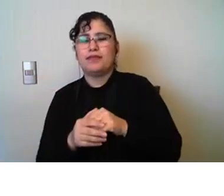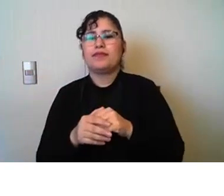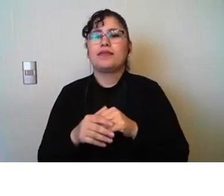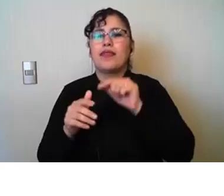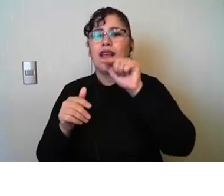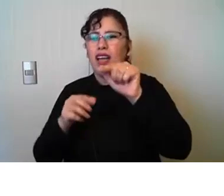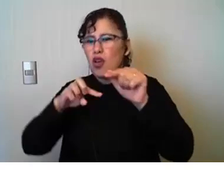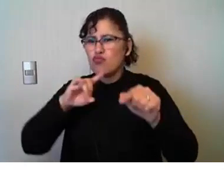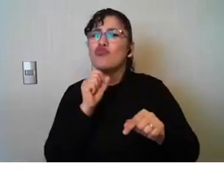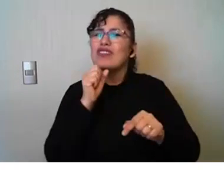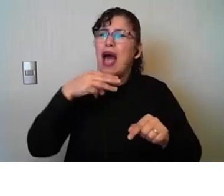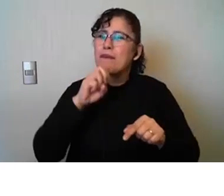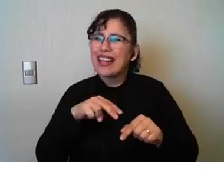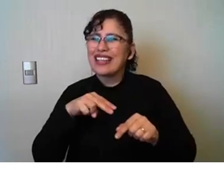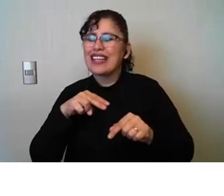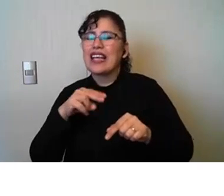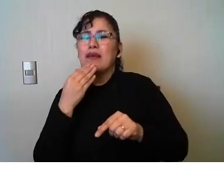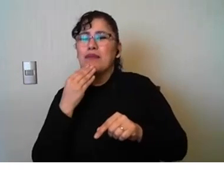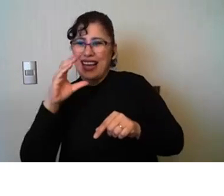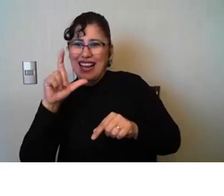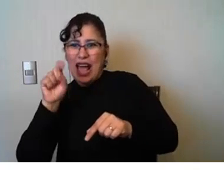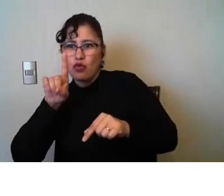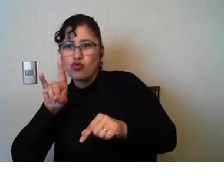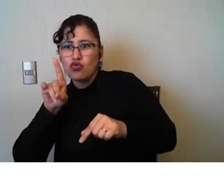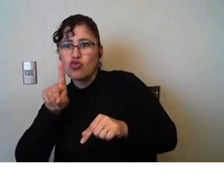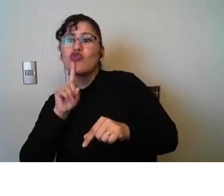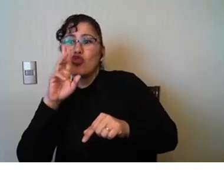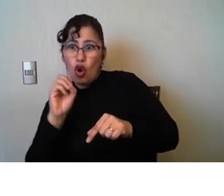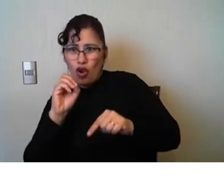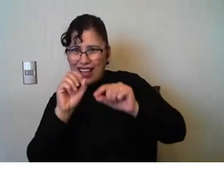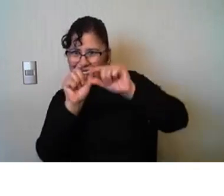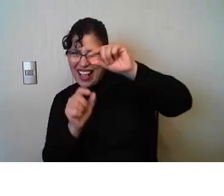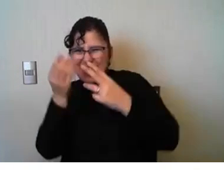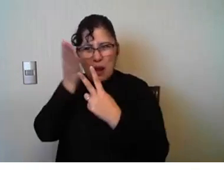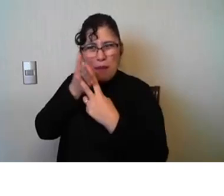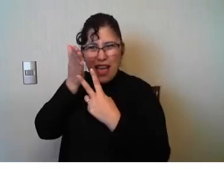Luego, nuevamente sustancia blanca, que se denomina cápsula extrema.